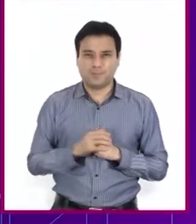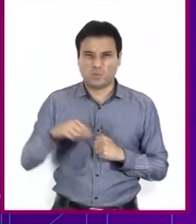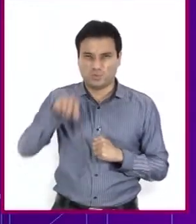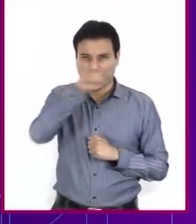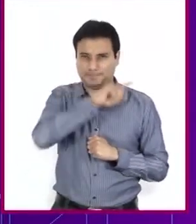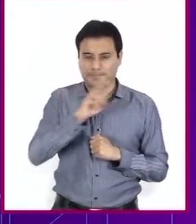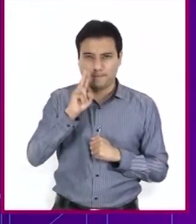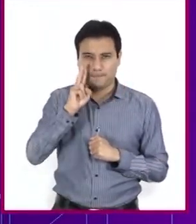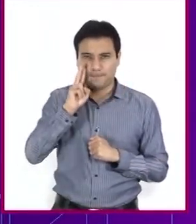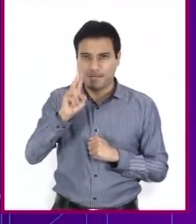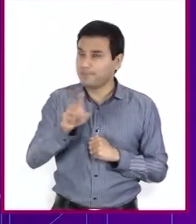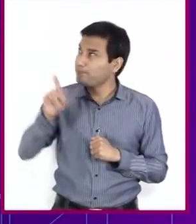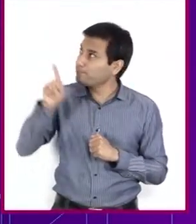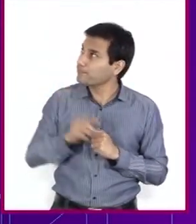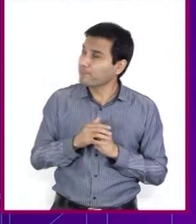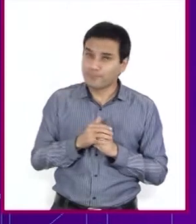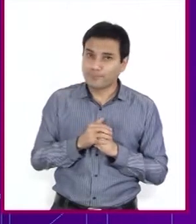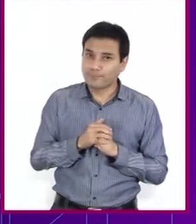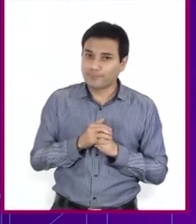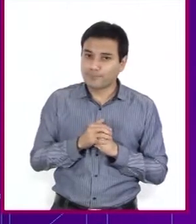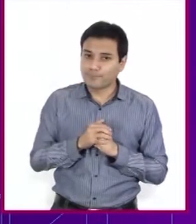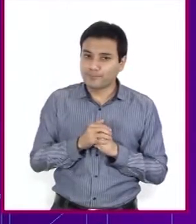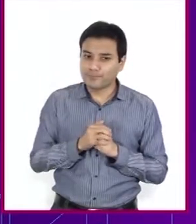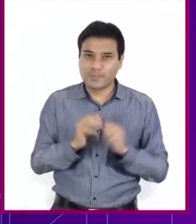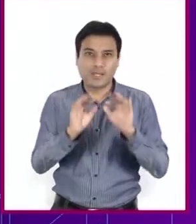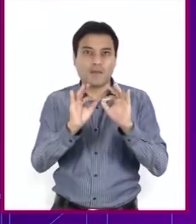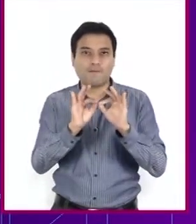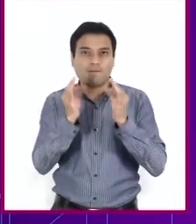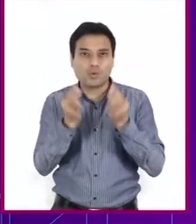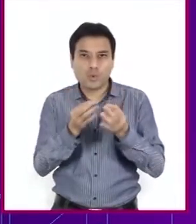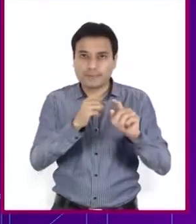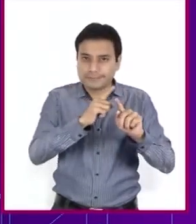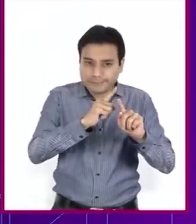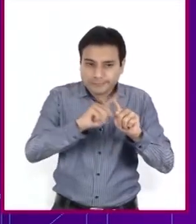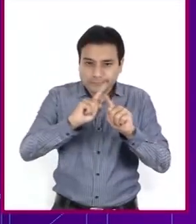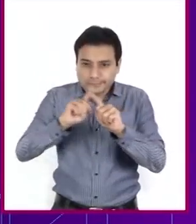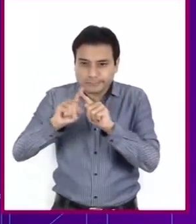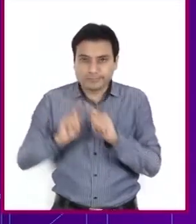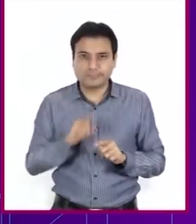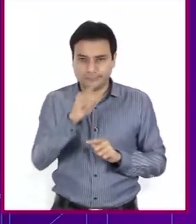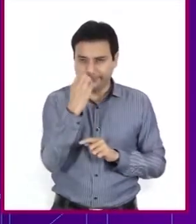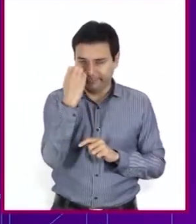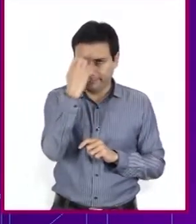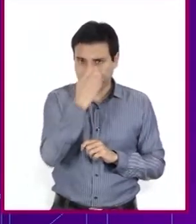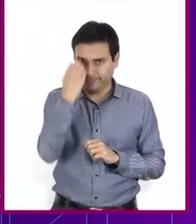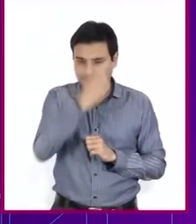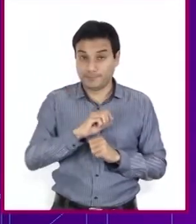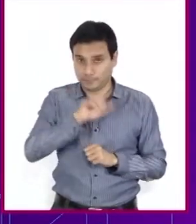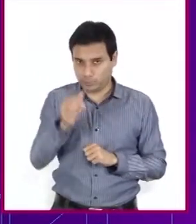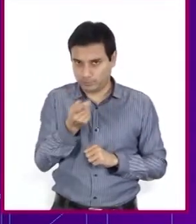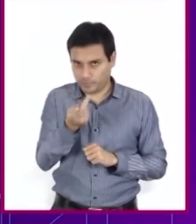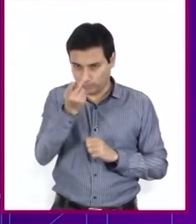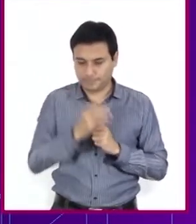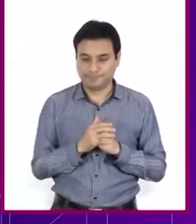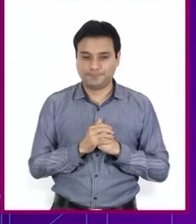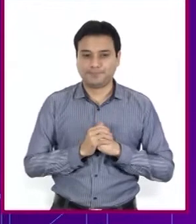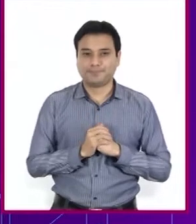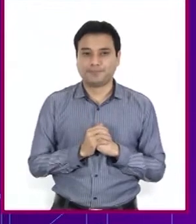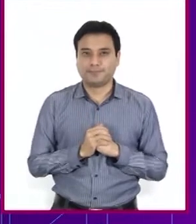Observemos y analicemos la siguiente sucesión de figuras y contestemos las preguntas planteadas. Inciso